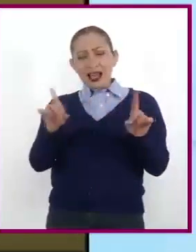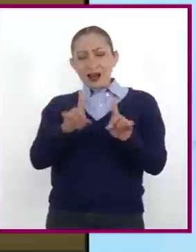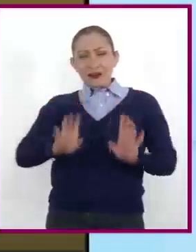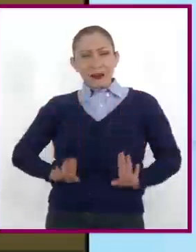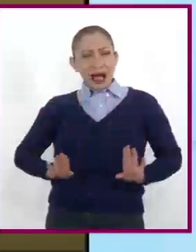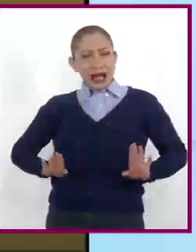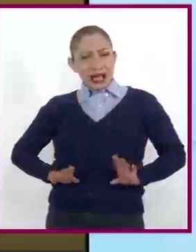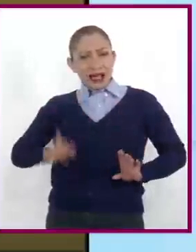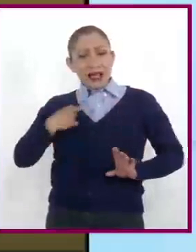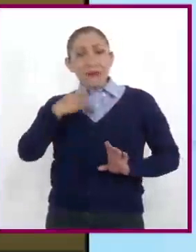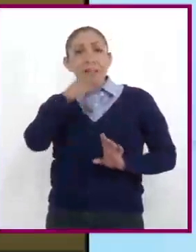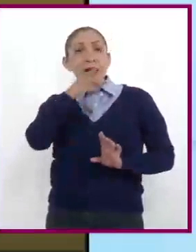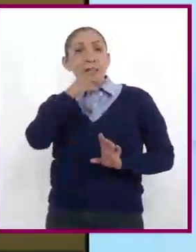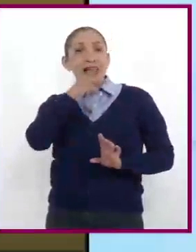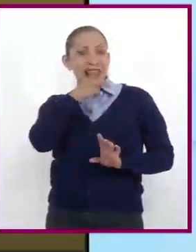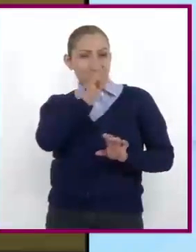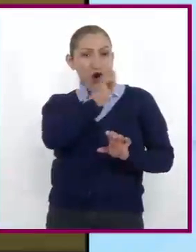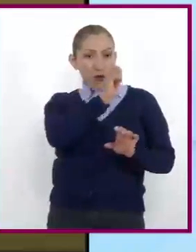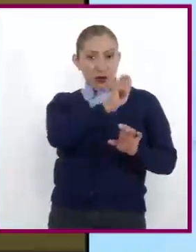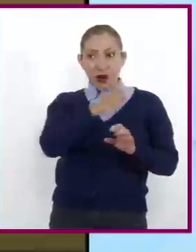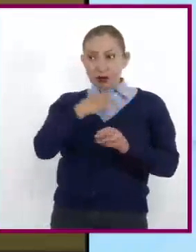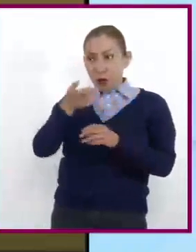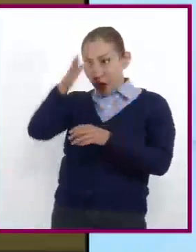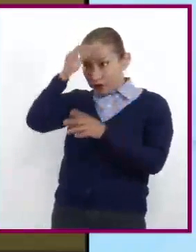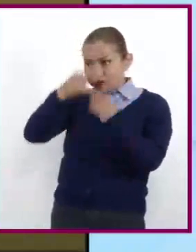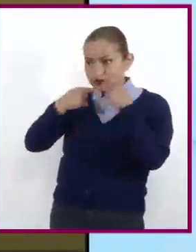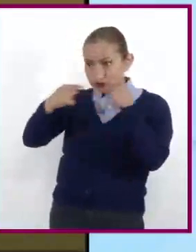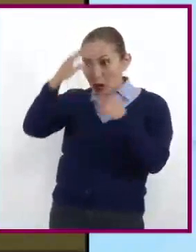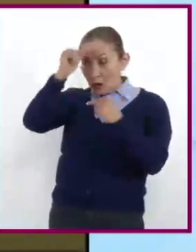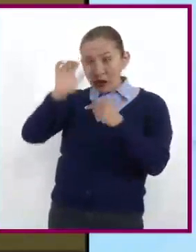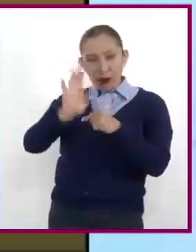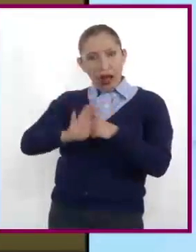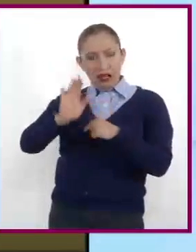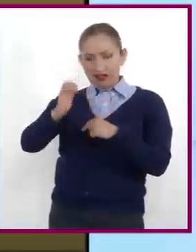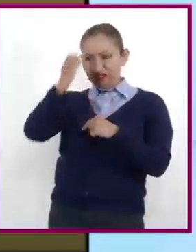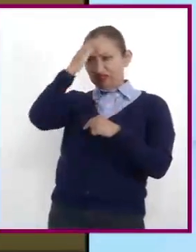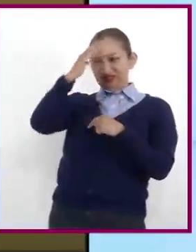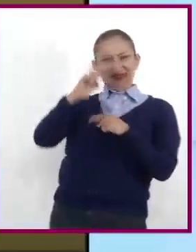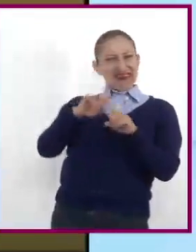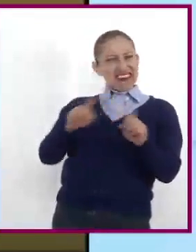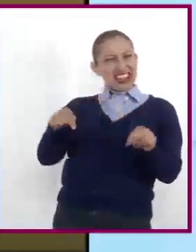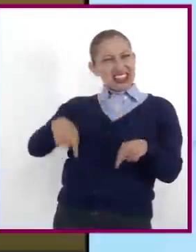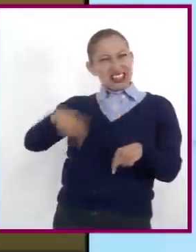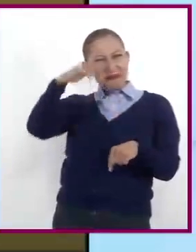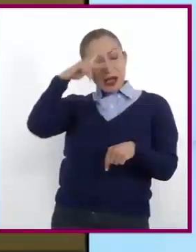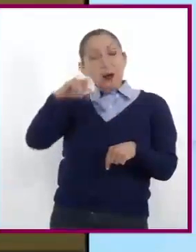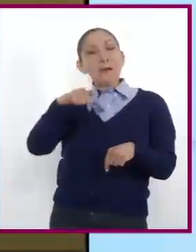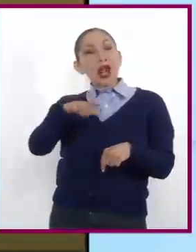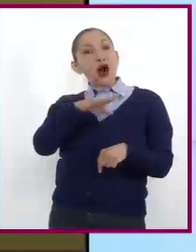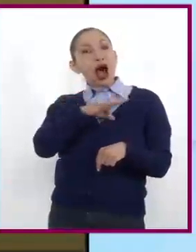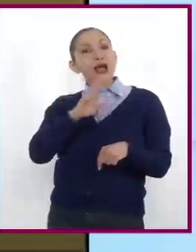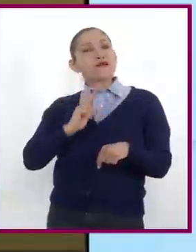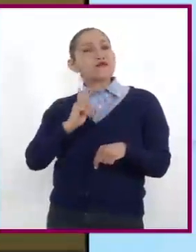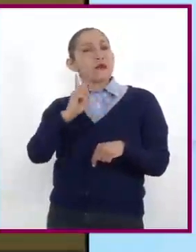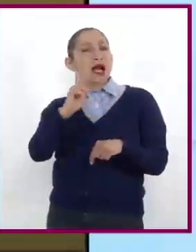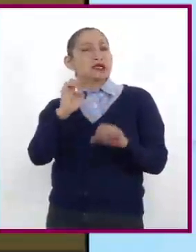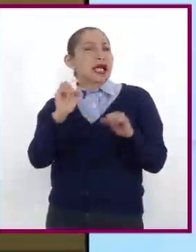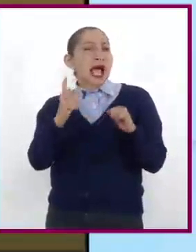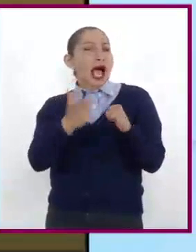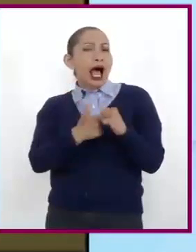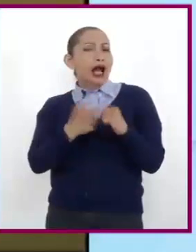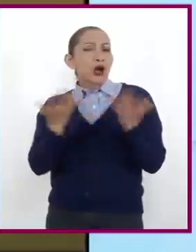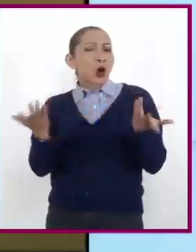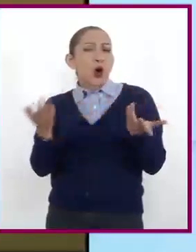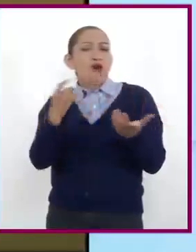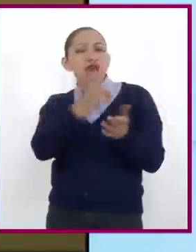la forma en la que el padre del novio concerta el matrimonio puede parecerte extraña, tal vez encuentres similitudes con la manera